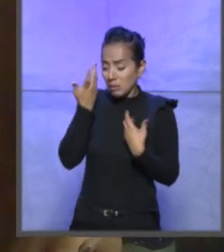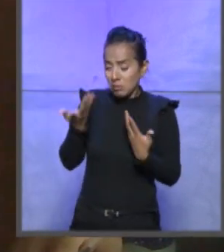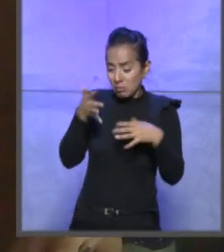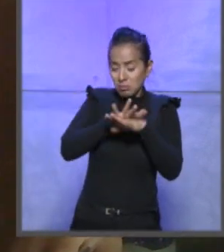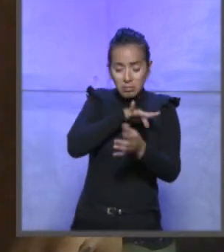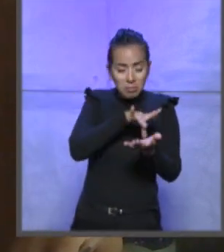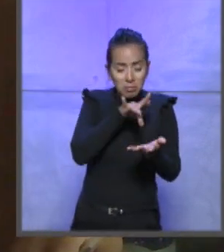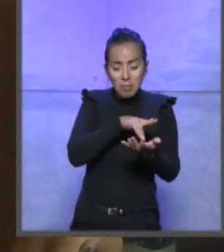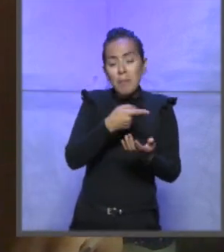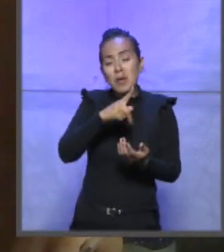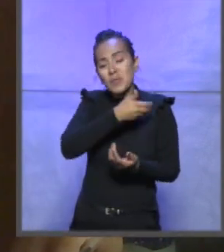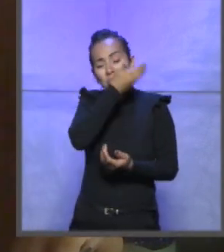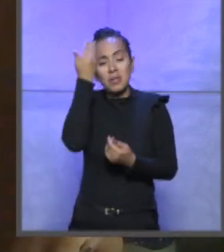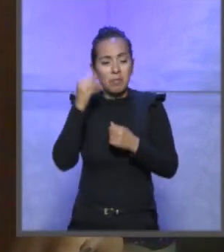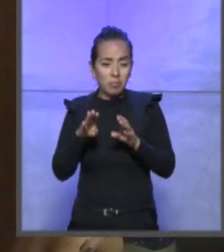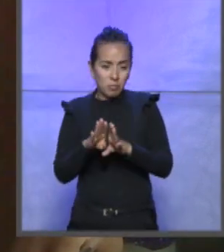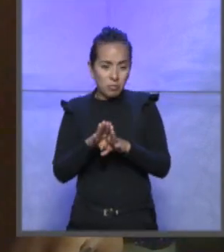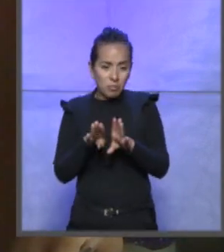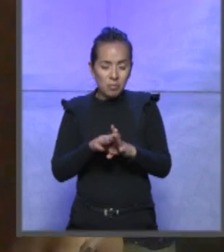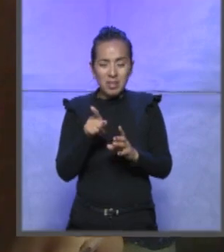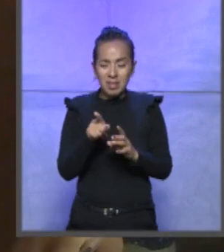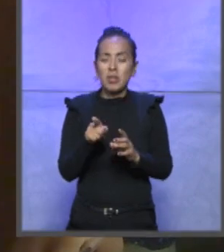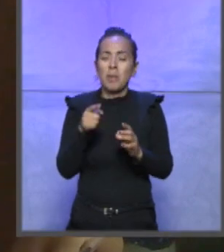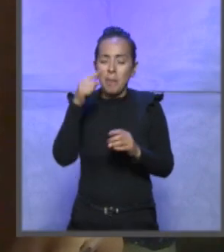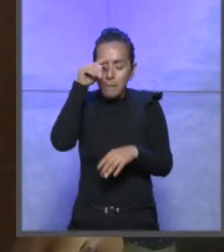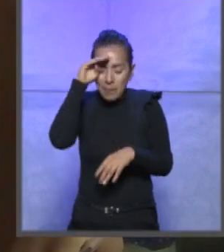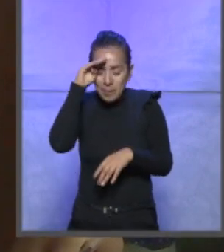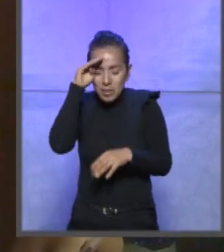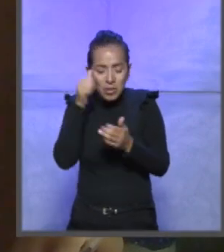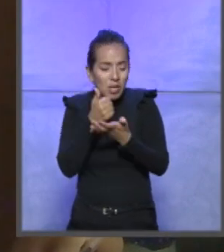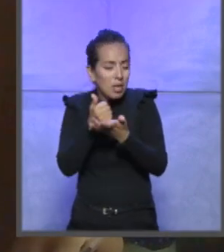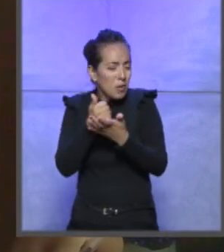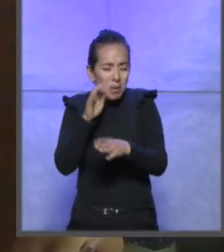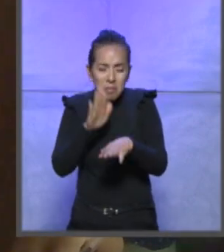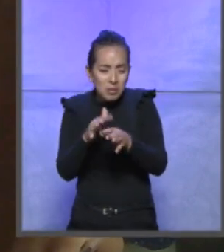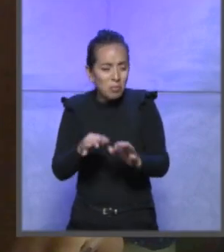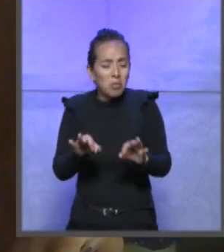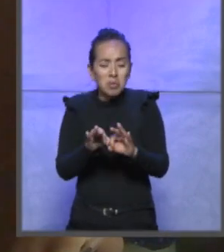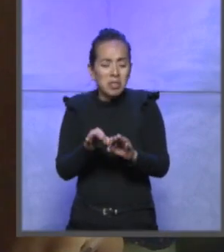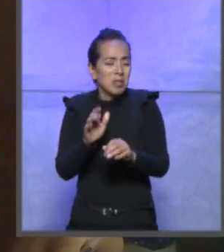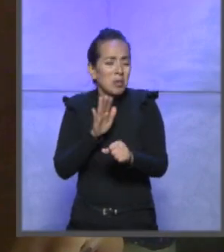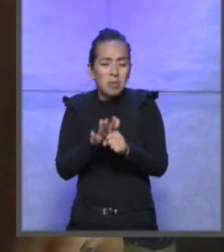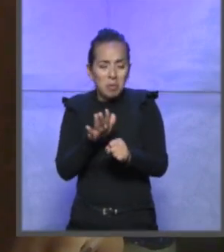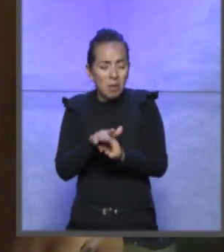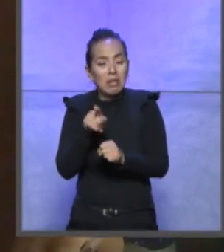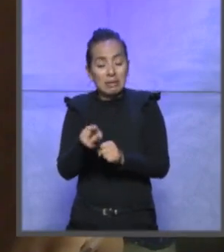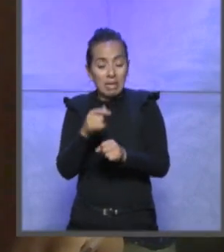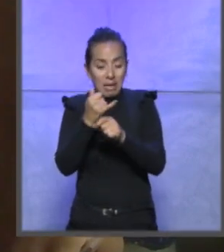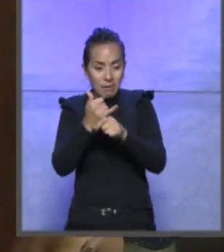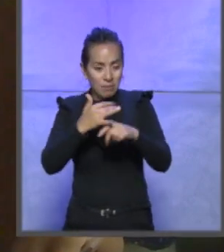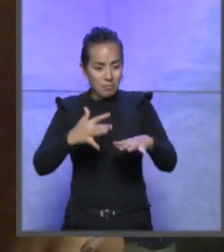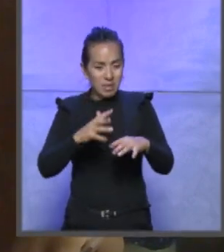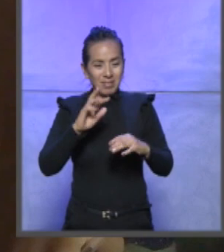hacerlo. Entonces creo que la ayuda más fundamental que podría haber en este momento es la información, porque recordemos que